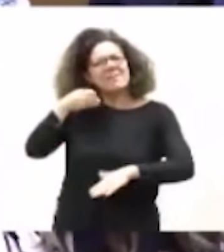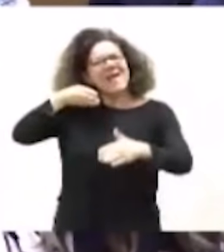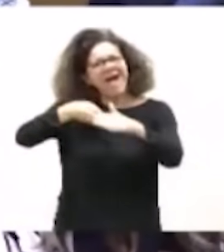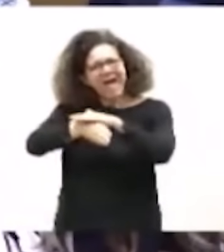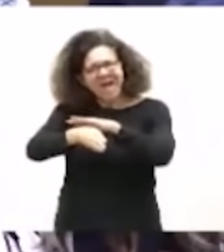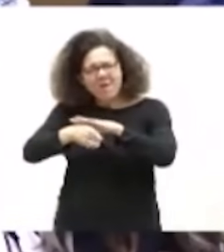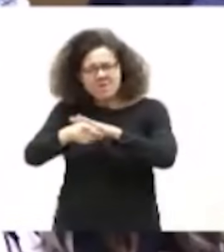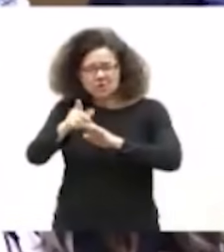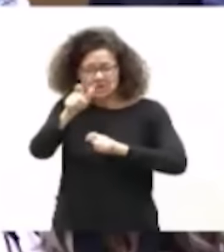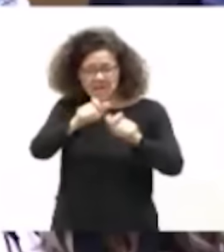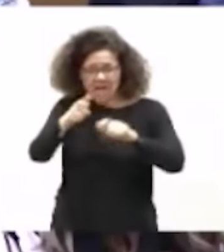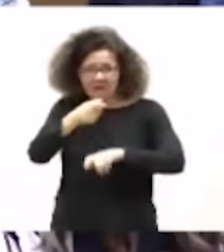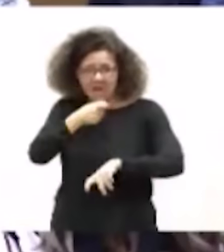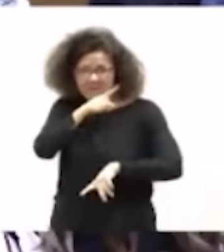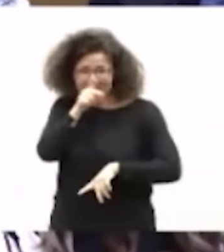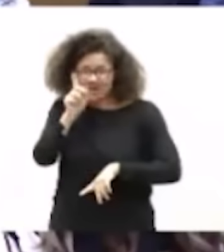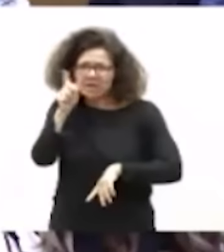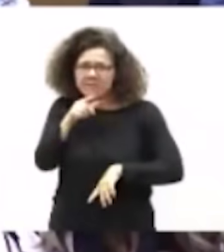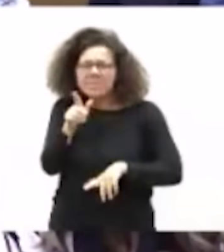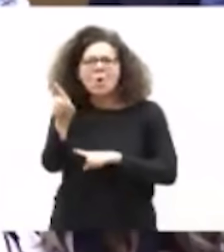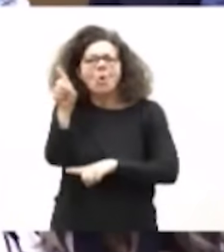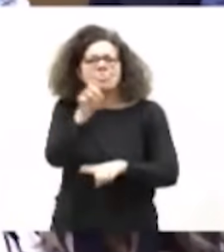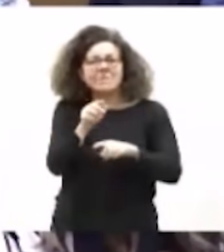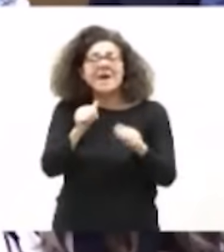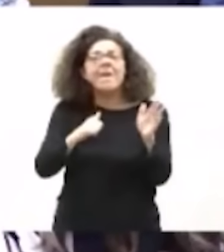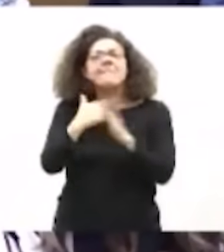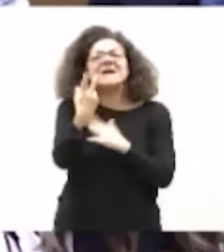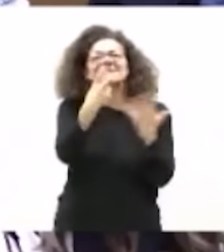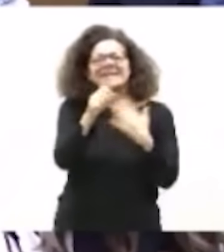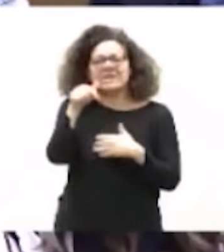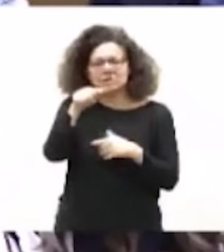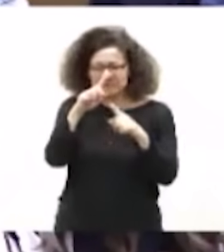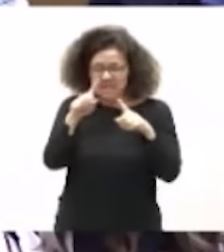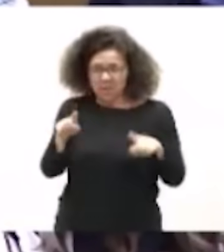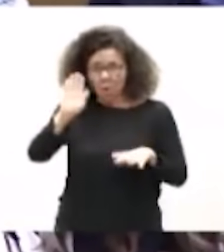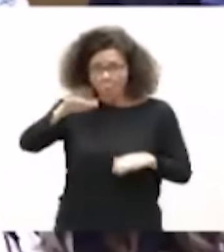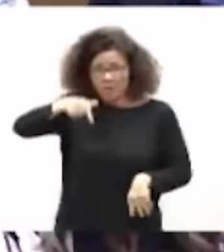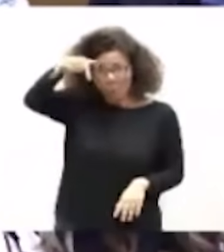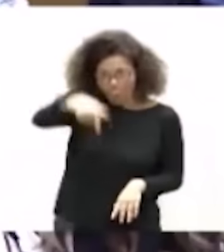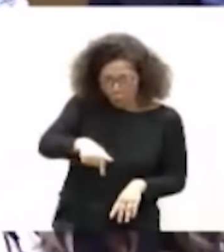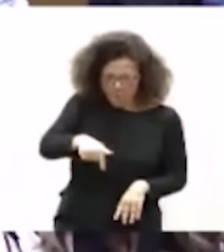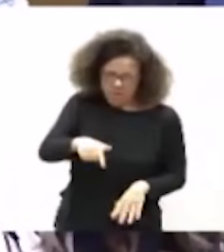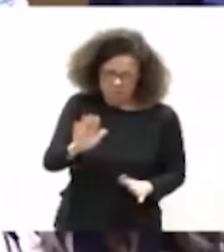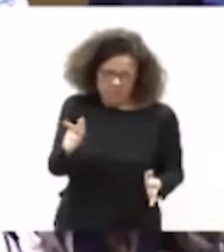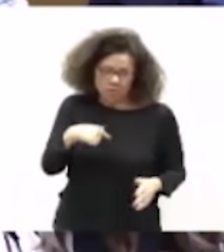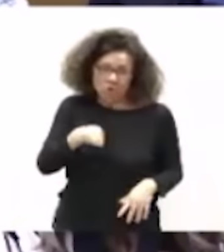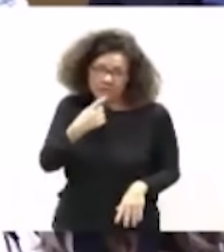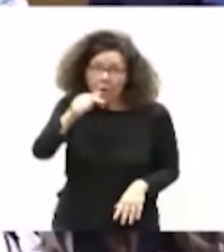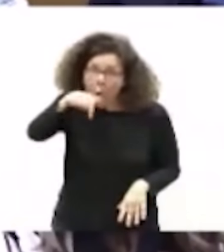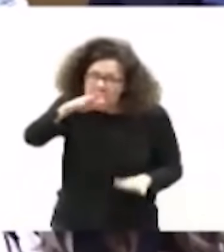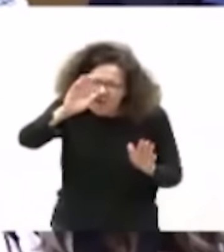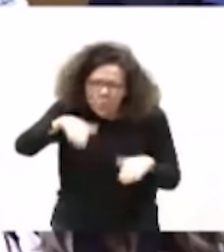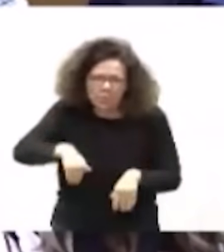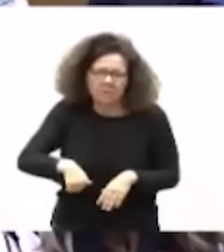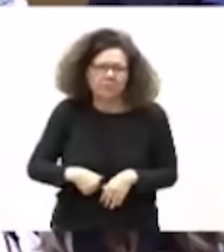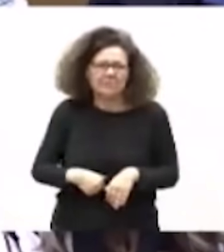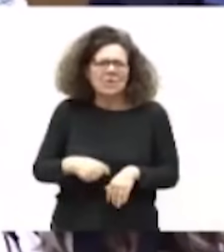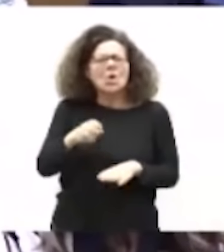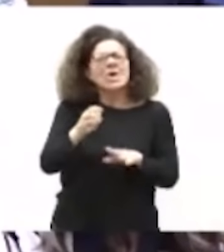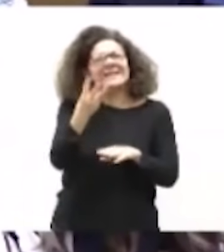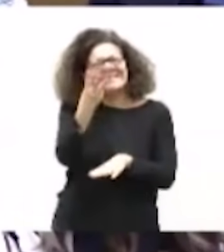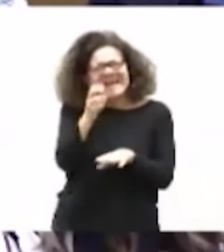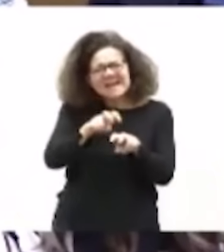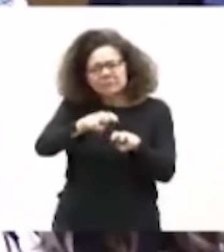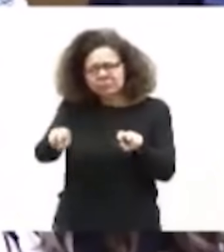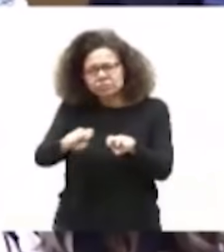trenes, concretamente más de 700 en los que llevamos de año. El último hoy, lo digo por posibles bravuconadas, hoy el último, y 3 descarrilamientos en